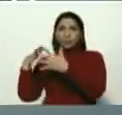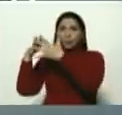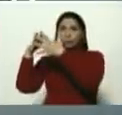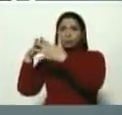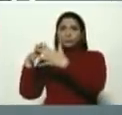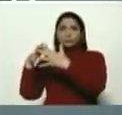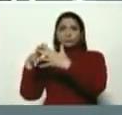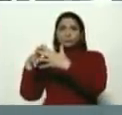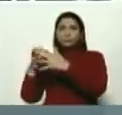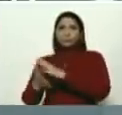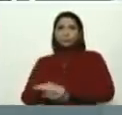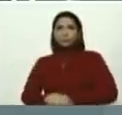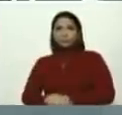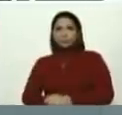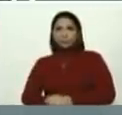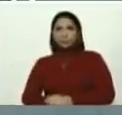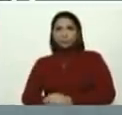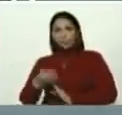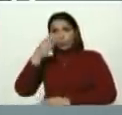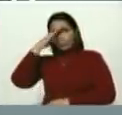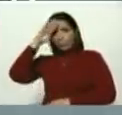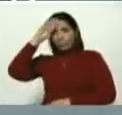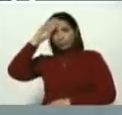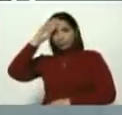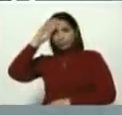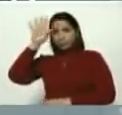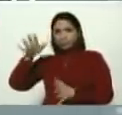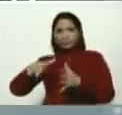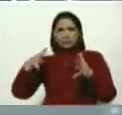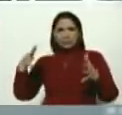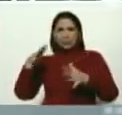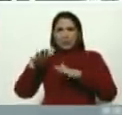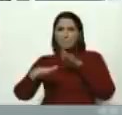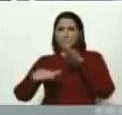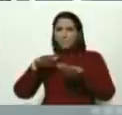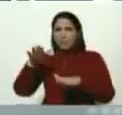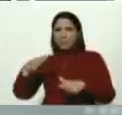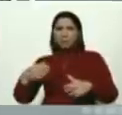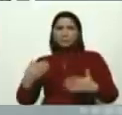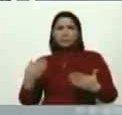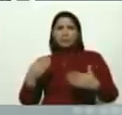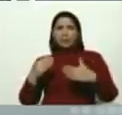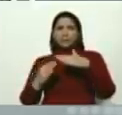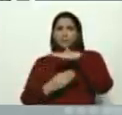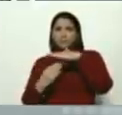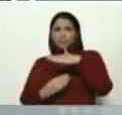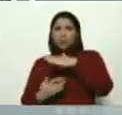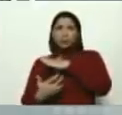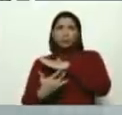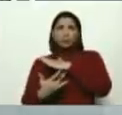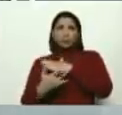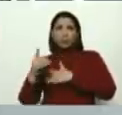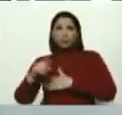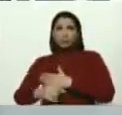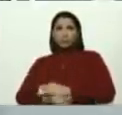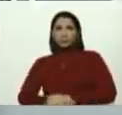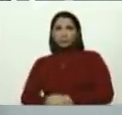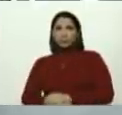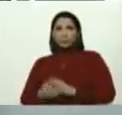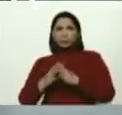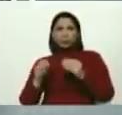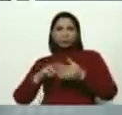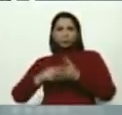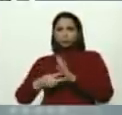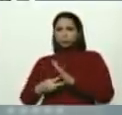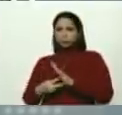Unidos, en Cuba, tiene grandes avances en la biotecnología y en todo lo que tiene